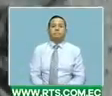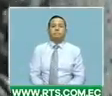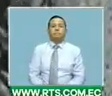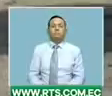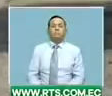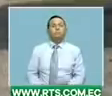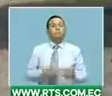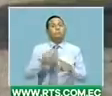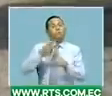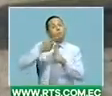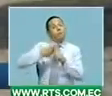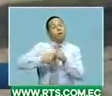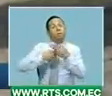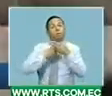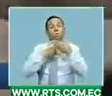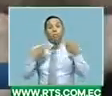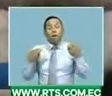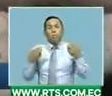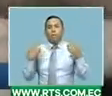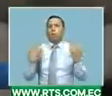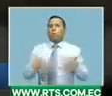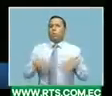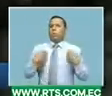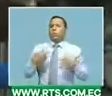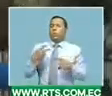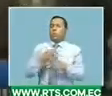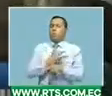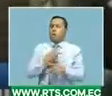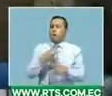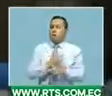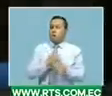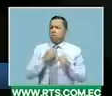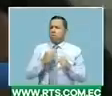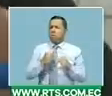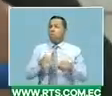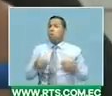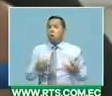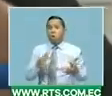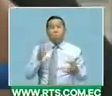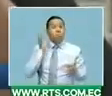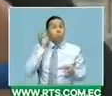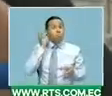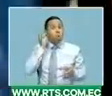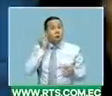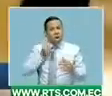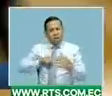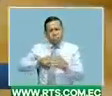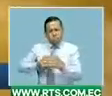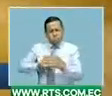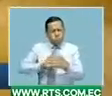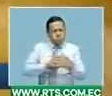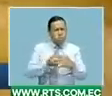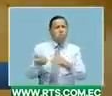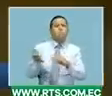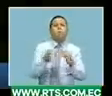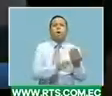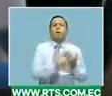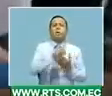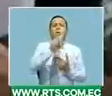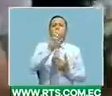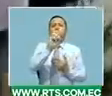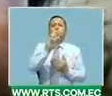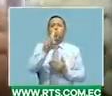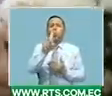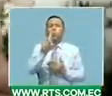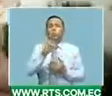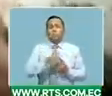Noviembre ha sido considerado como uno de los meses más violentos. 101 femicidios se registraron en el país en lo que va del año. ¡Que mató a